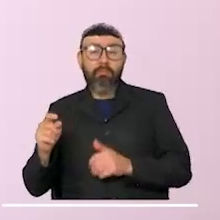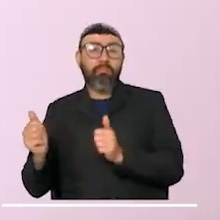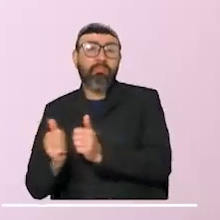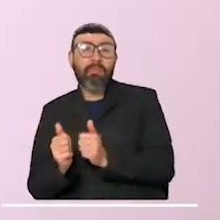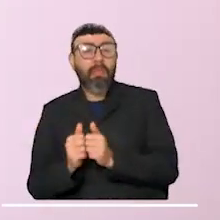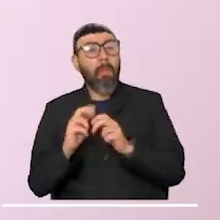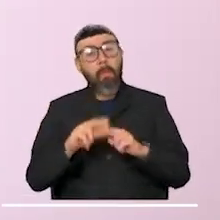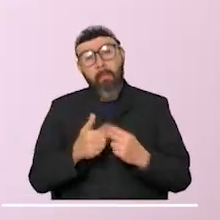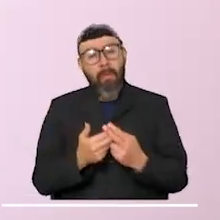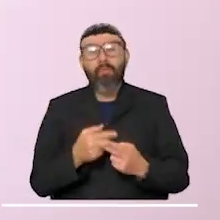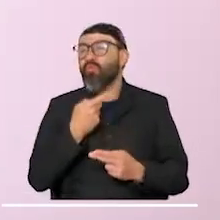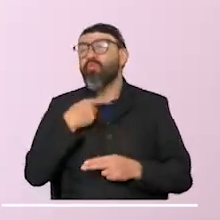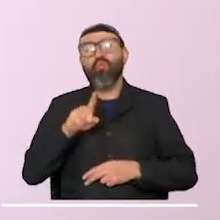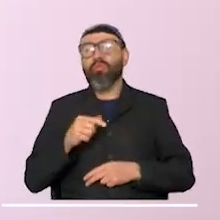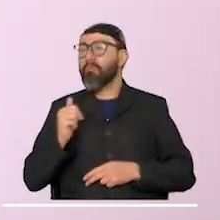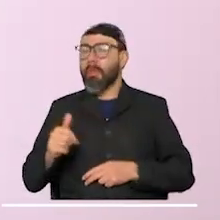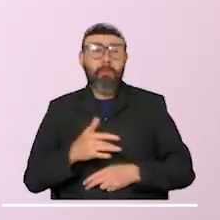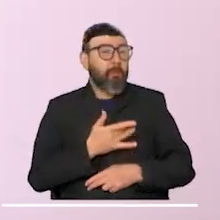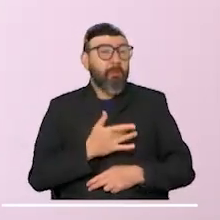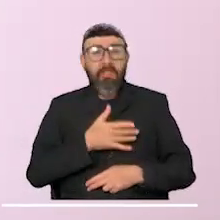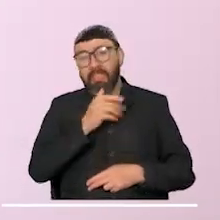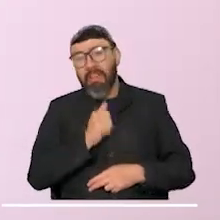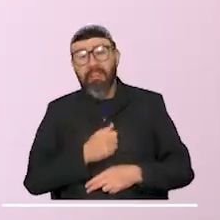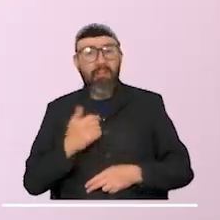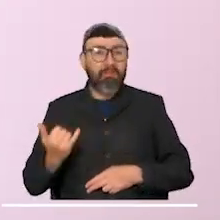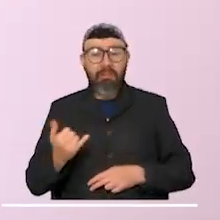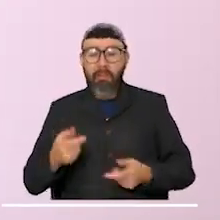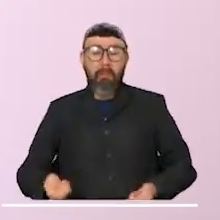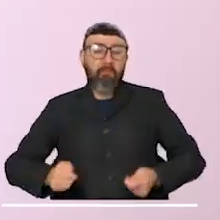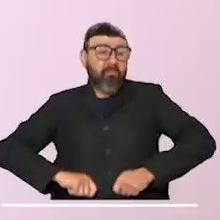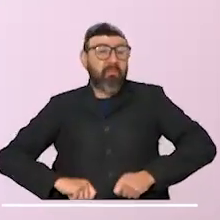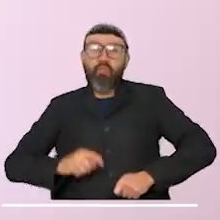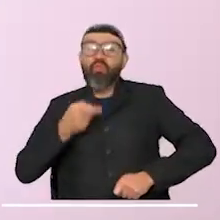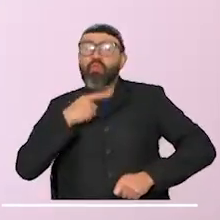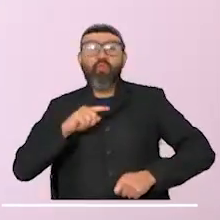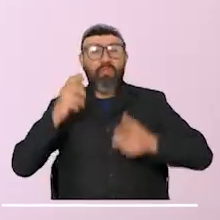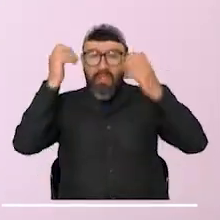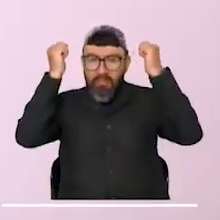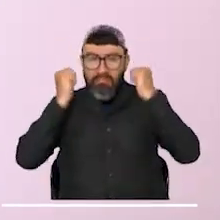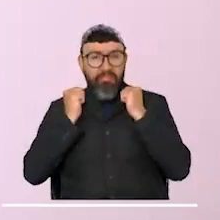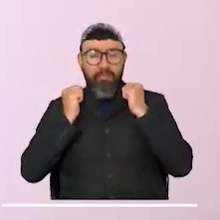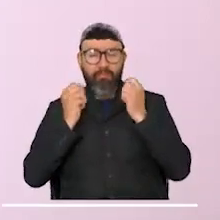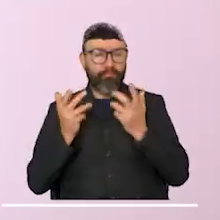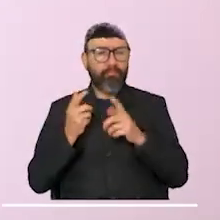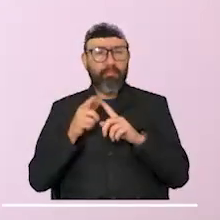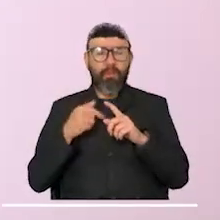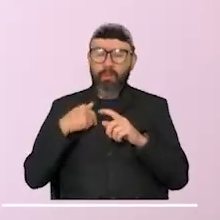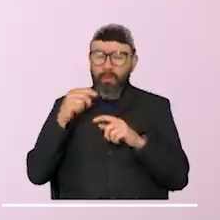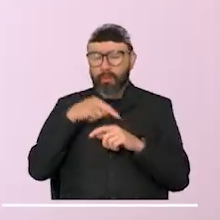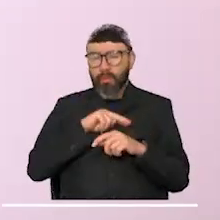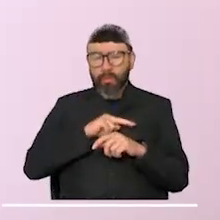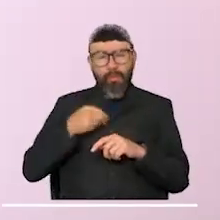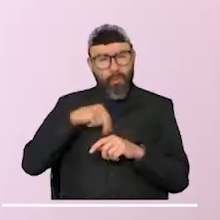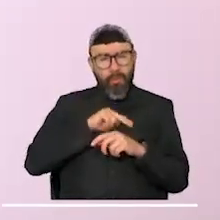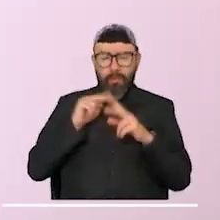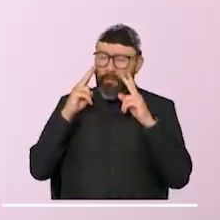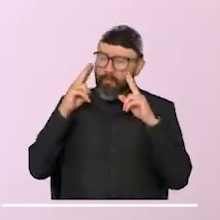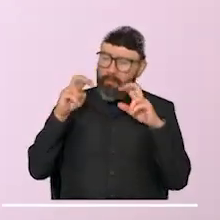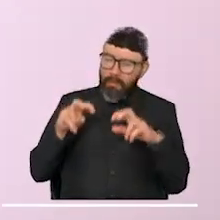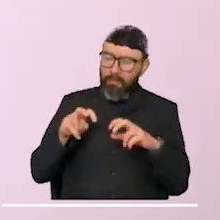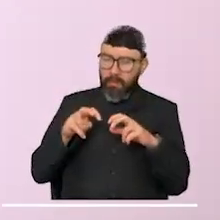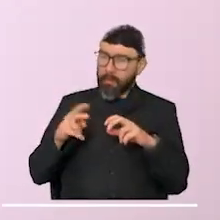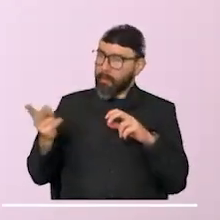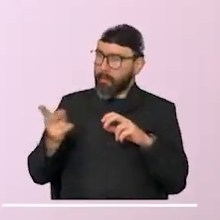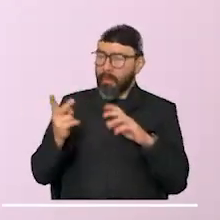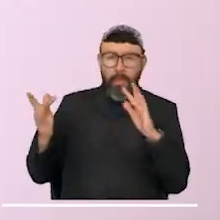al tener una relación sexual entonces con el condón ellas lograr Identificar y lo que hablábamos ahorita desde la energía Pues que haya